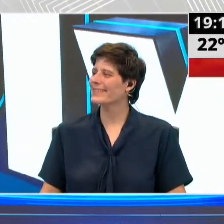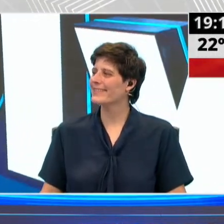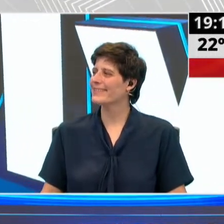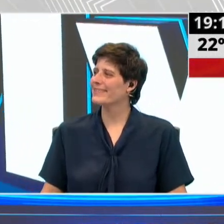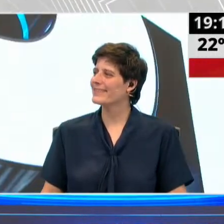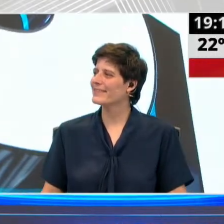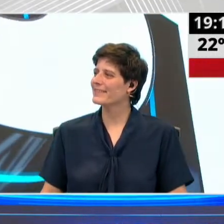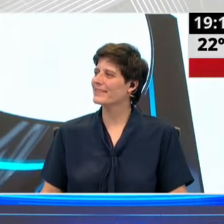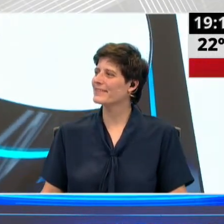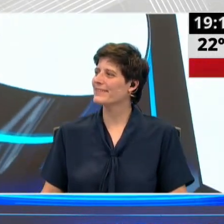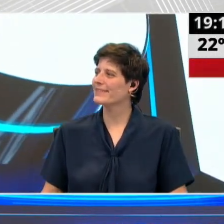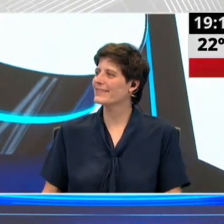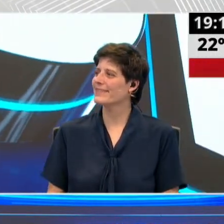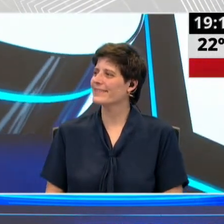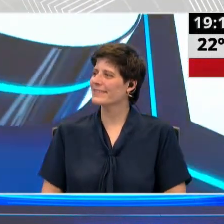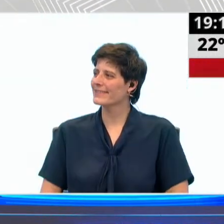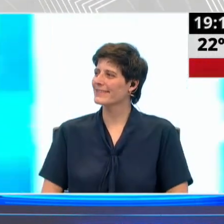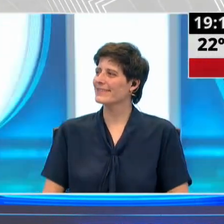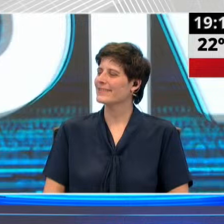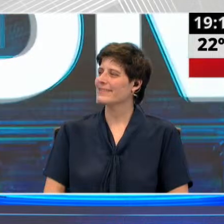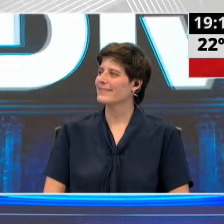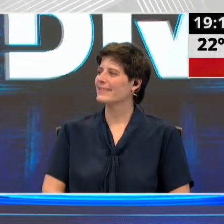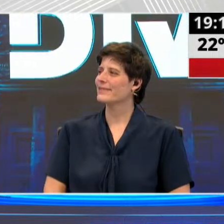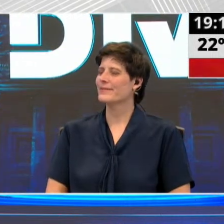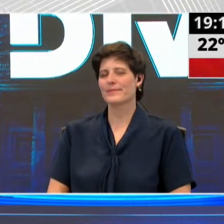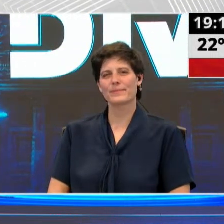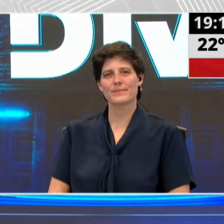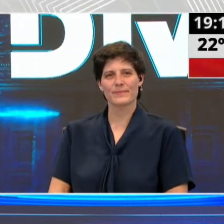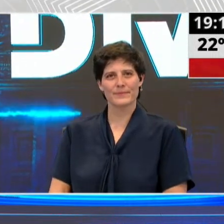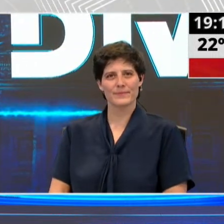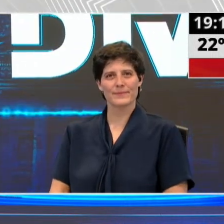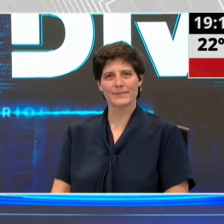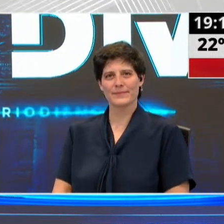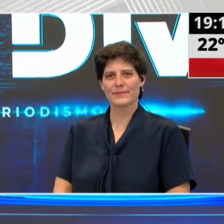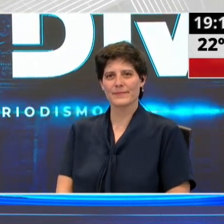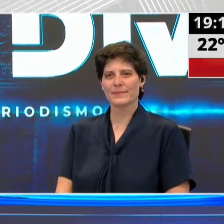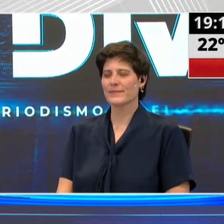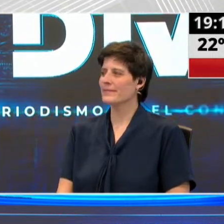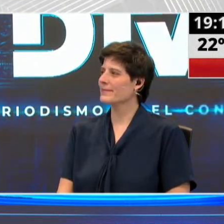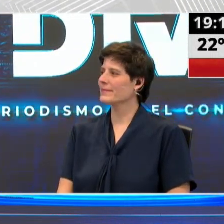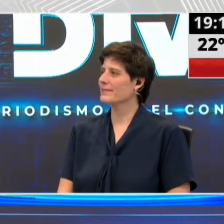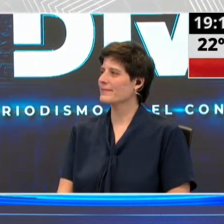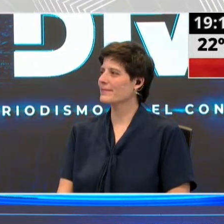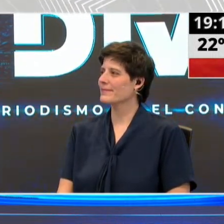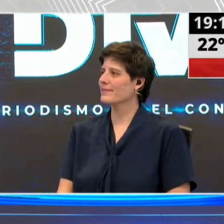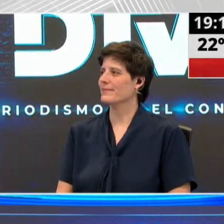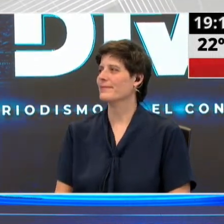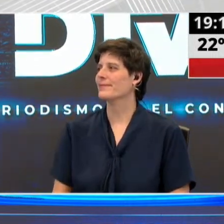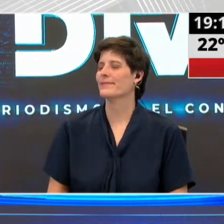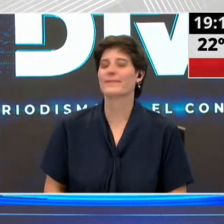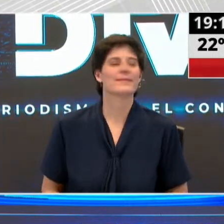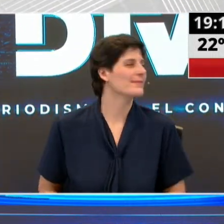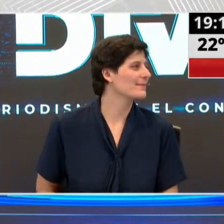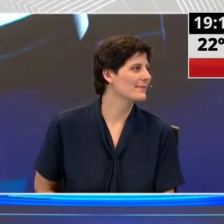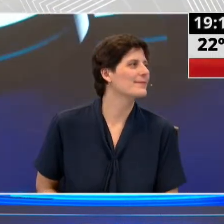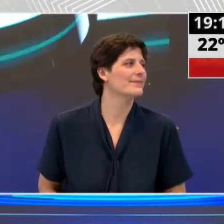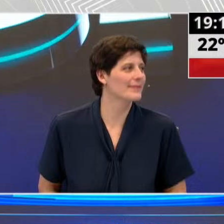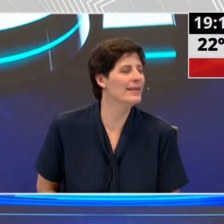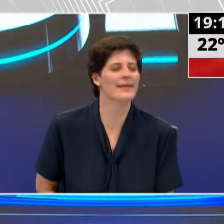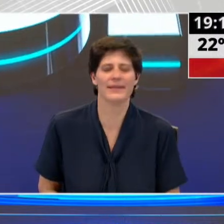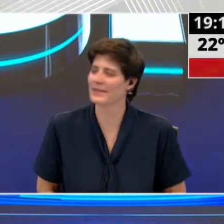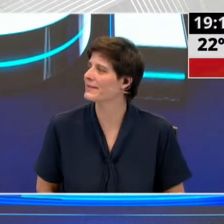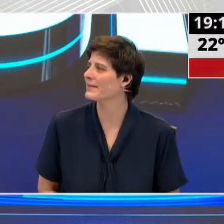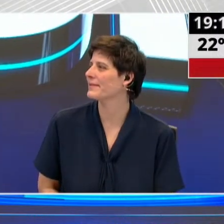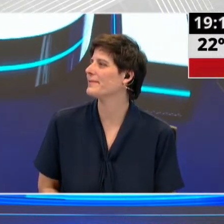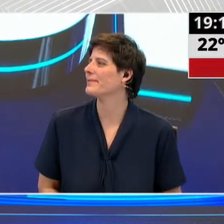y que también evidenció que en la interpretación del reglamento bueno, empiezan a surgir algunos alineamientos nuevos, ¿no?